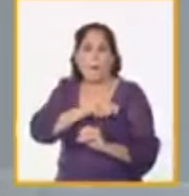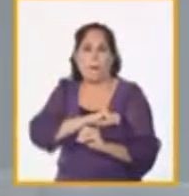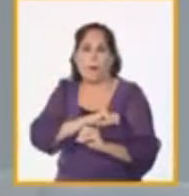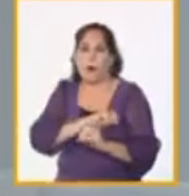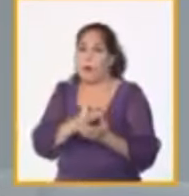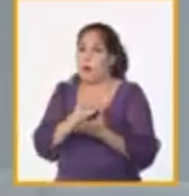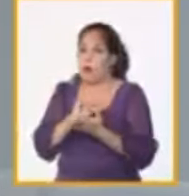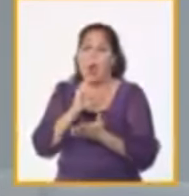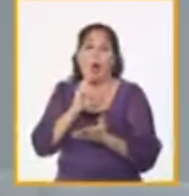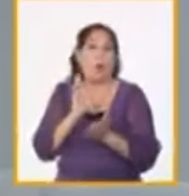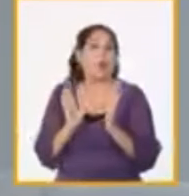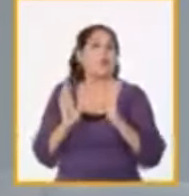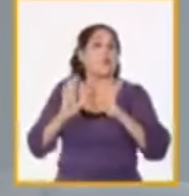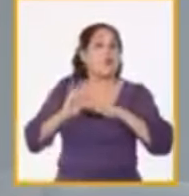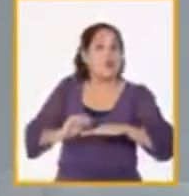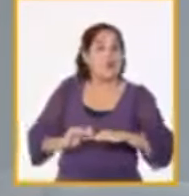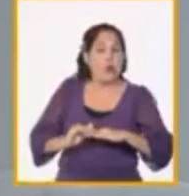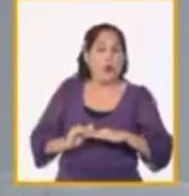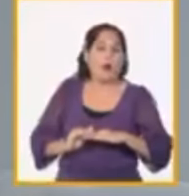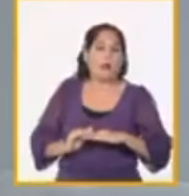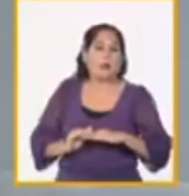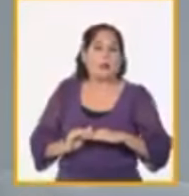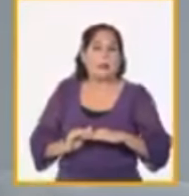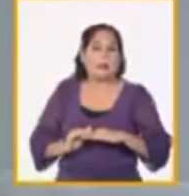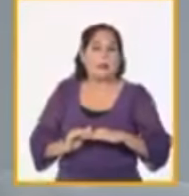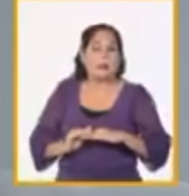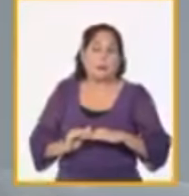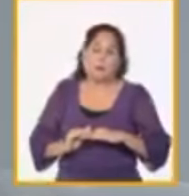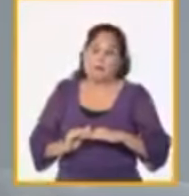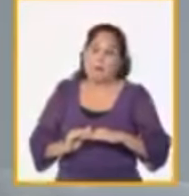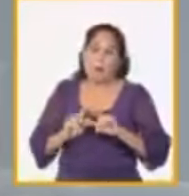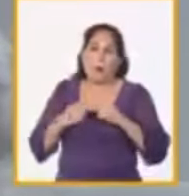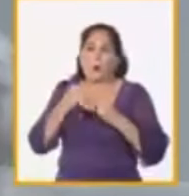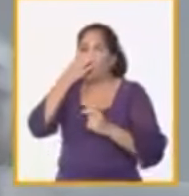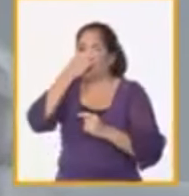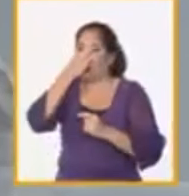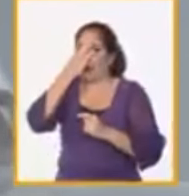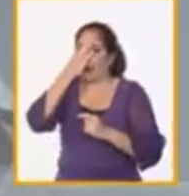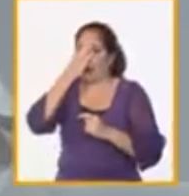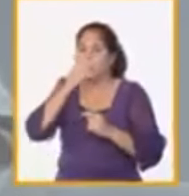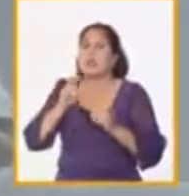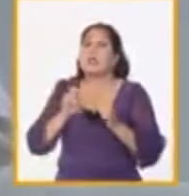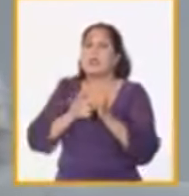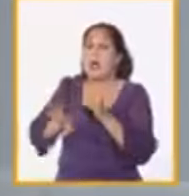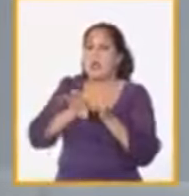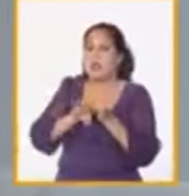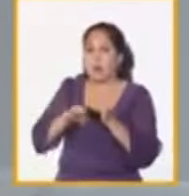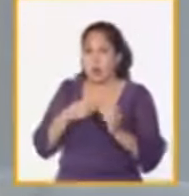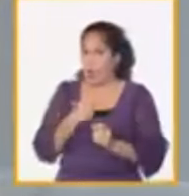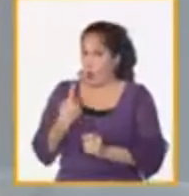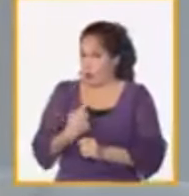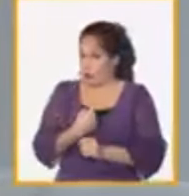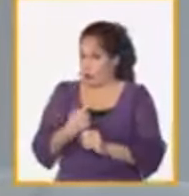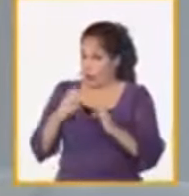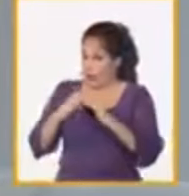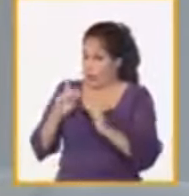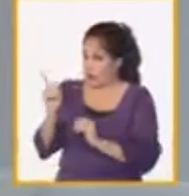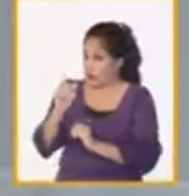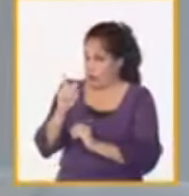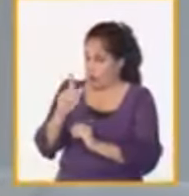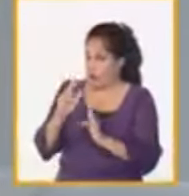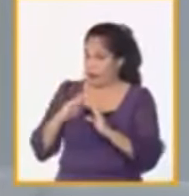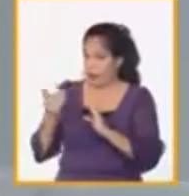servicio por redes, o que tiene bajas presiones cuando tenemos salideros. Y que son salideros nuestros, ya no son salideros de la